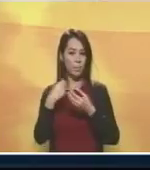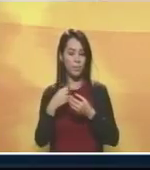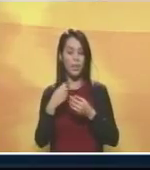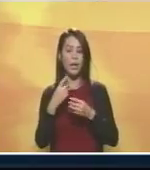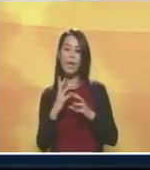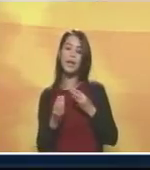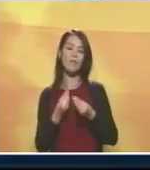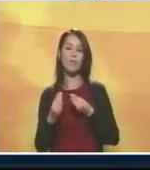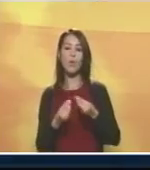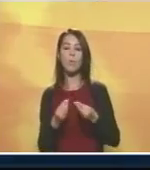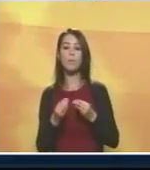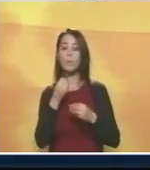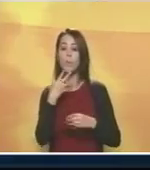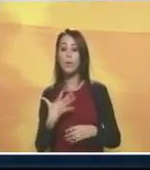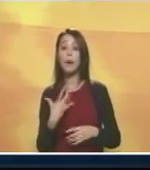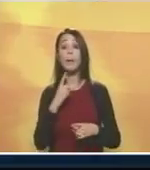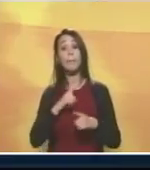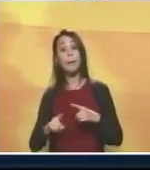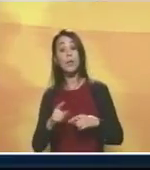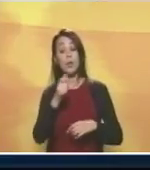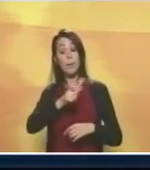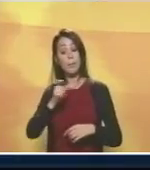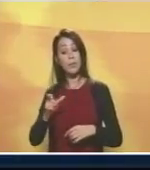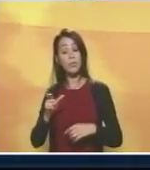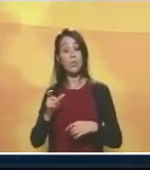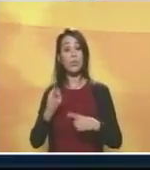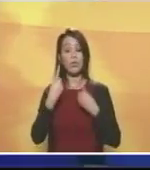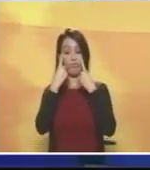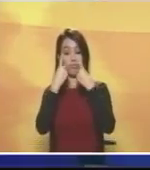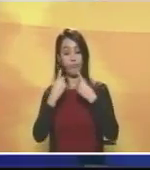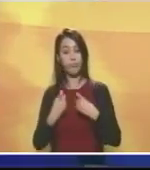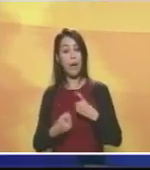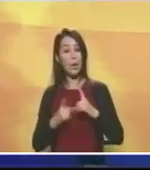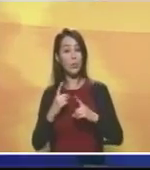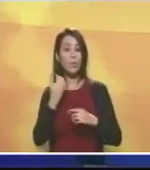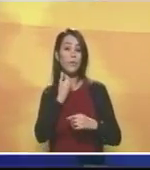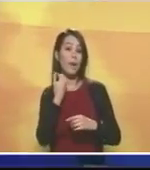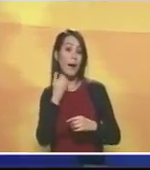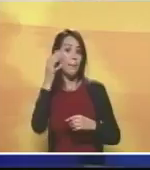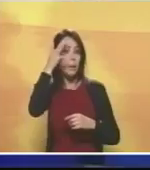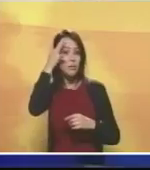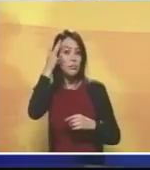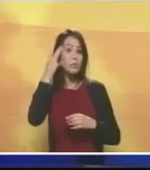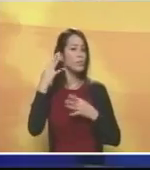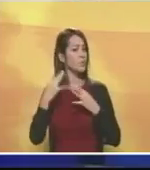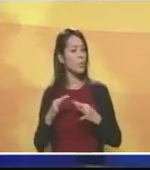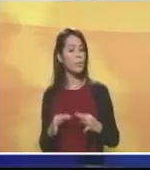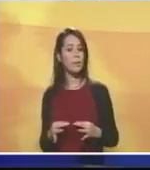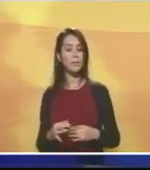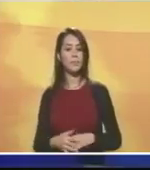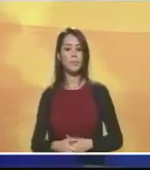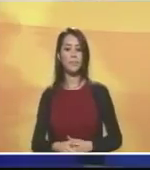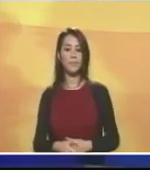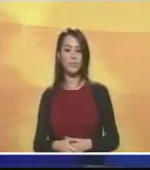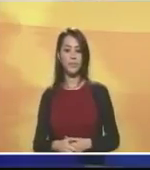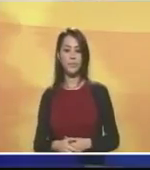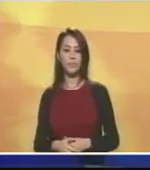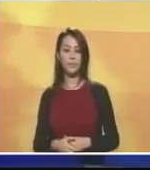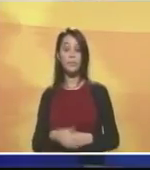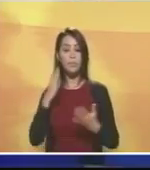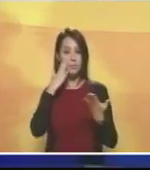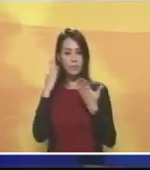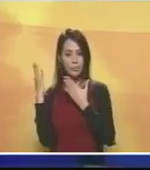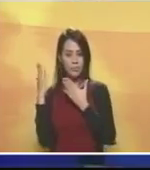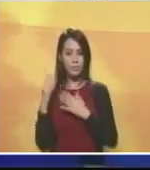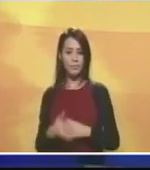novedoso, pero los candidatos para recibirlo son aquellos pacientes que no presentan alguna patología en el cuero cabelludo o en el folículo piloso. En pantalla,